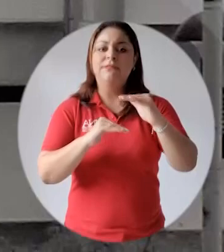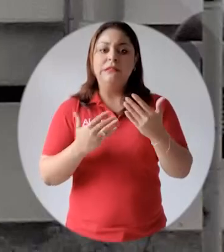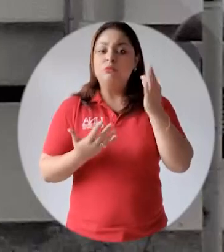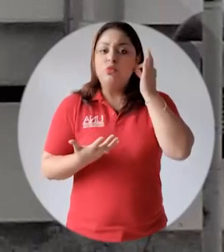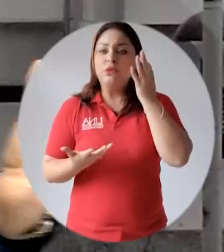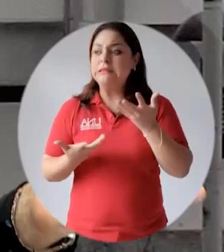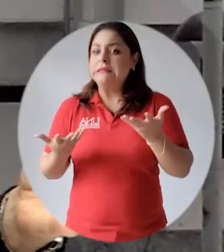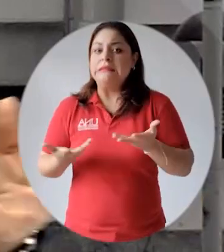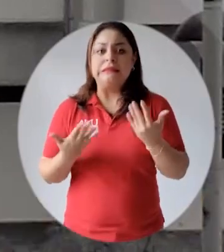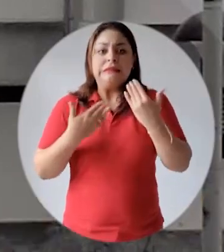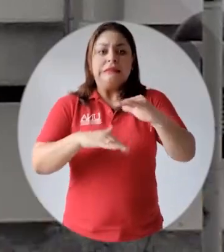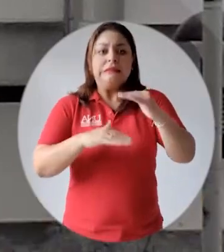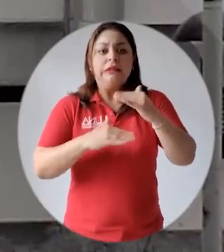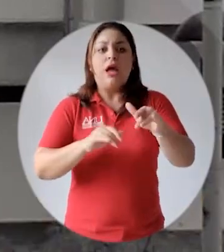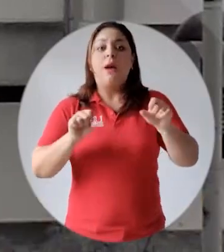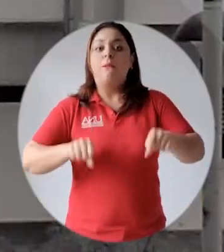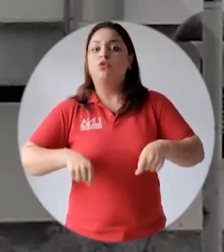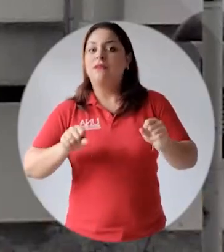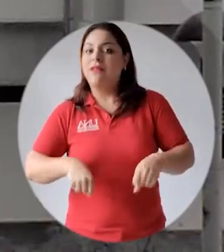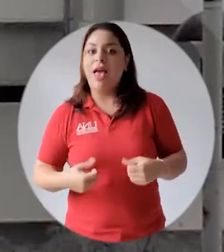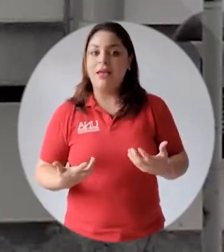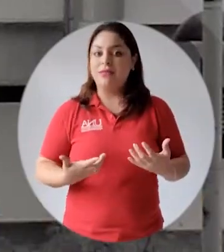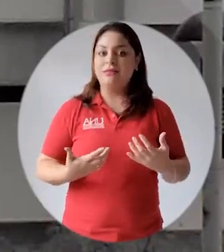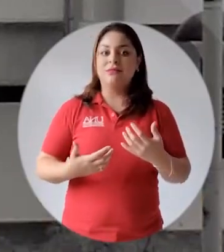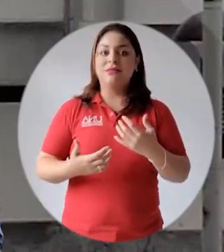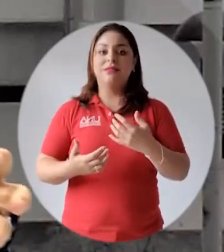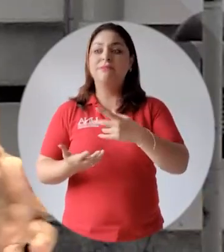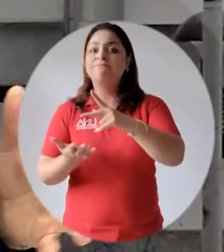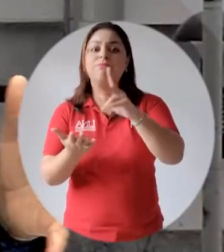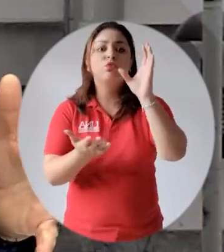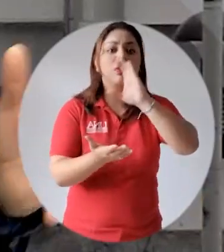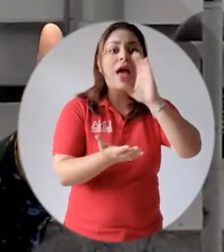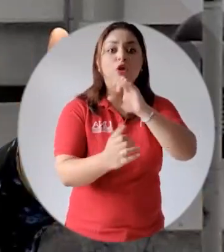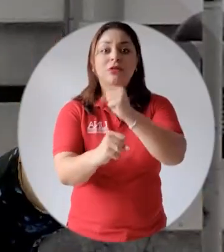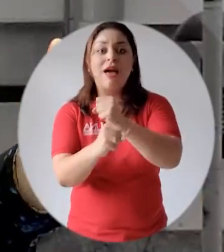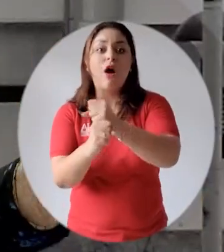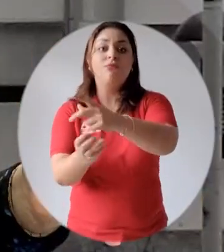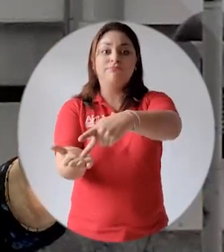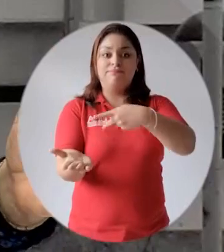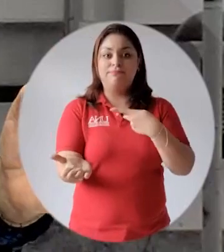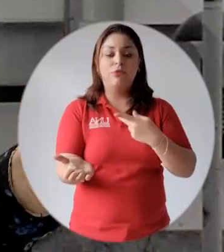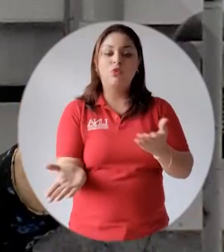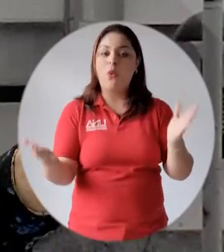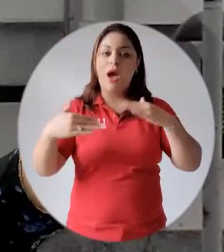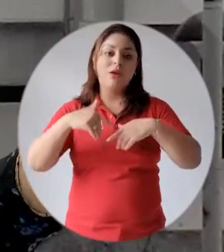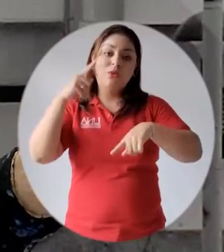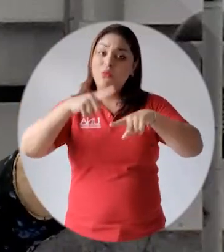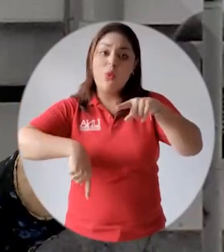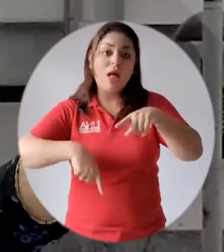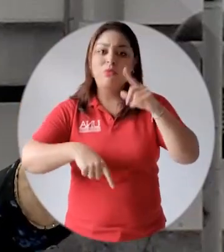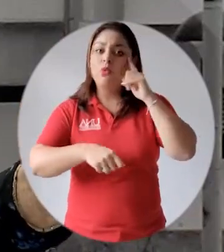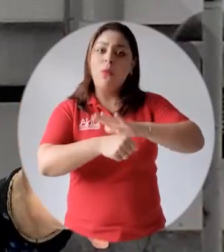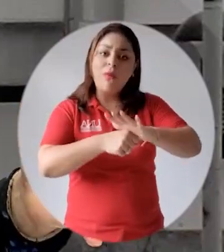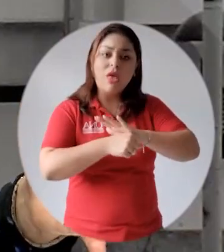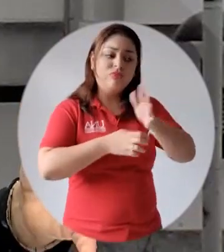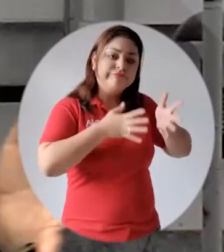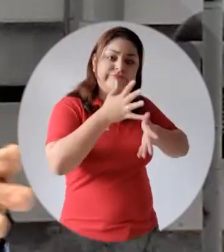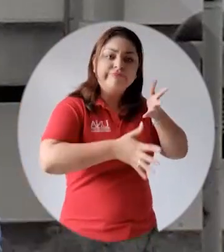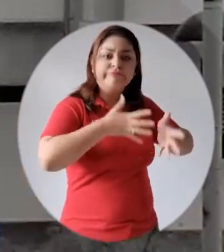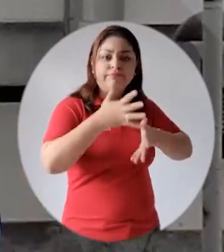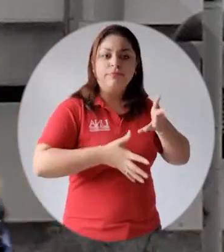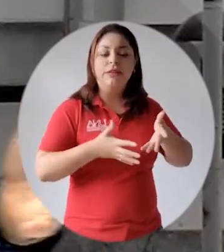Y entonces, en ese sentido, ¿verdad?, es muy importante, ¿verdad?, los resultados de la encuesta, bueno, que luego los veremos, que en realidad